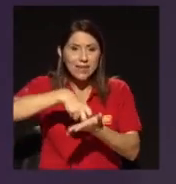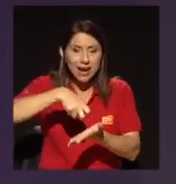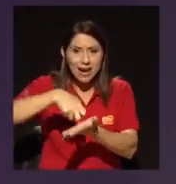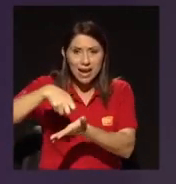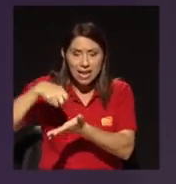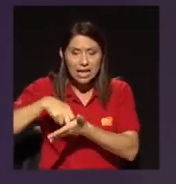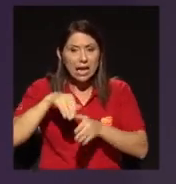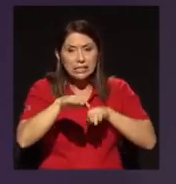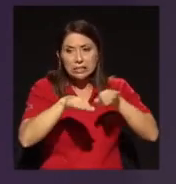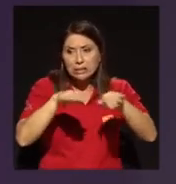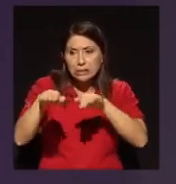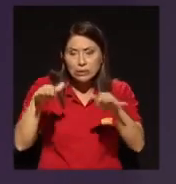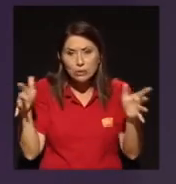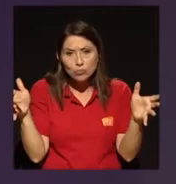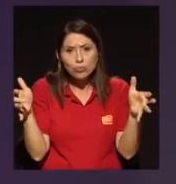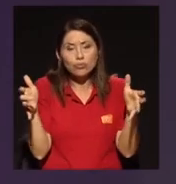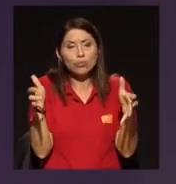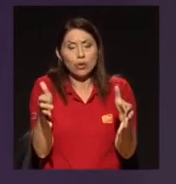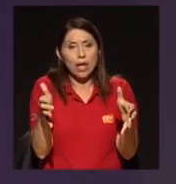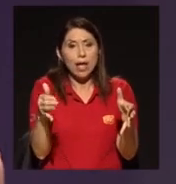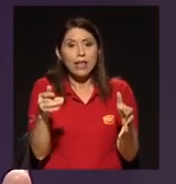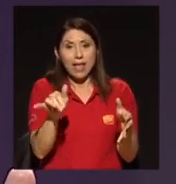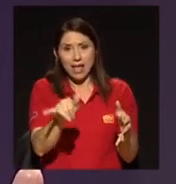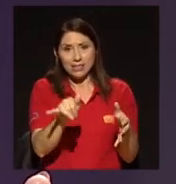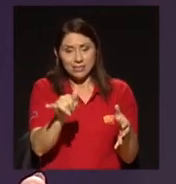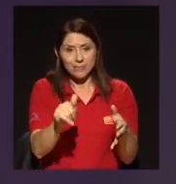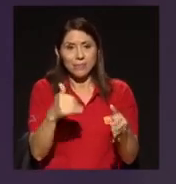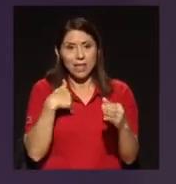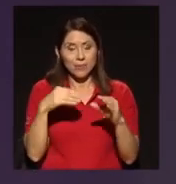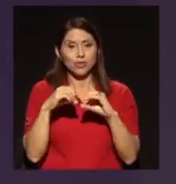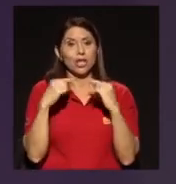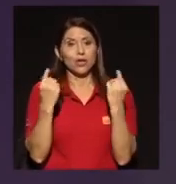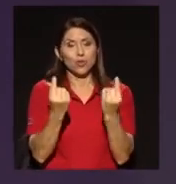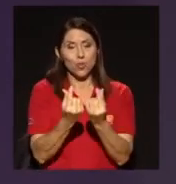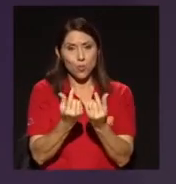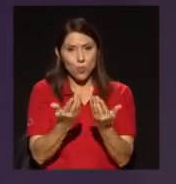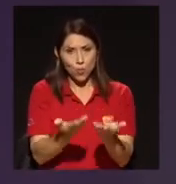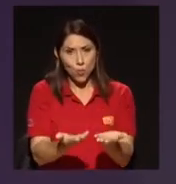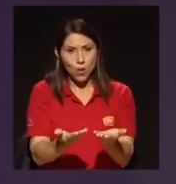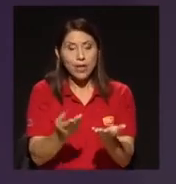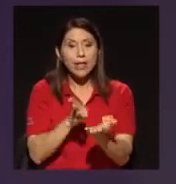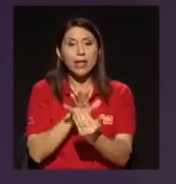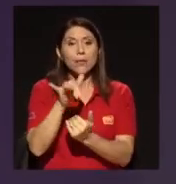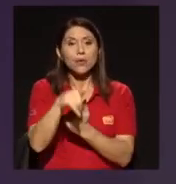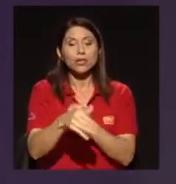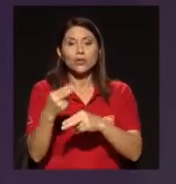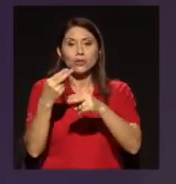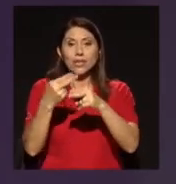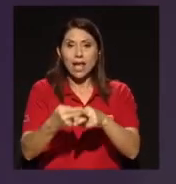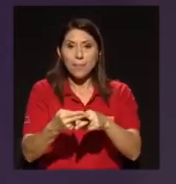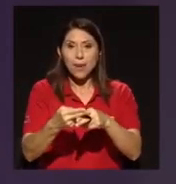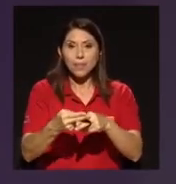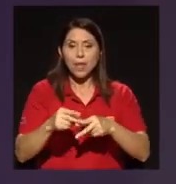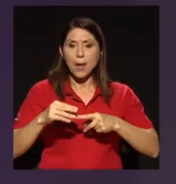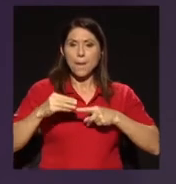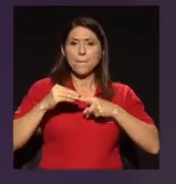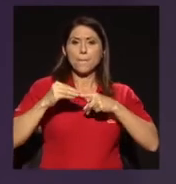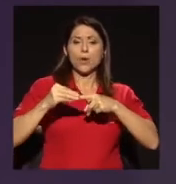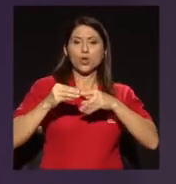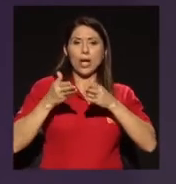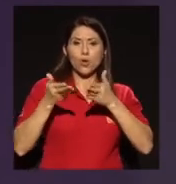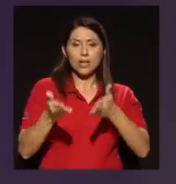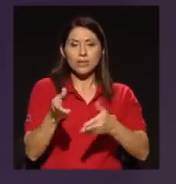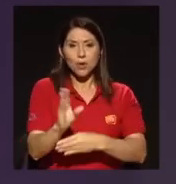convocar, y así tenemos el grupo que logramos formar, y el proyecto se llama Protagonismo Adolescente en